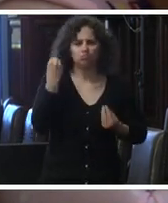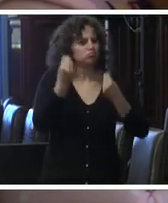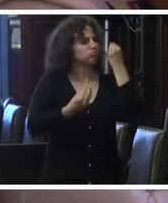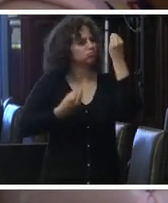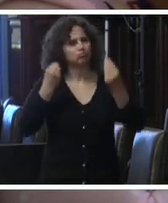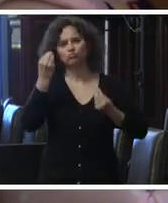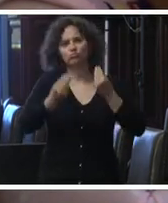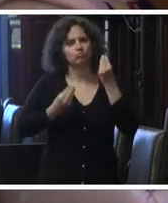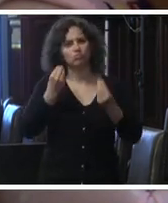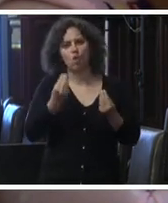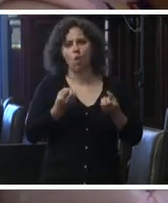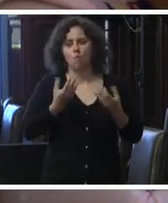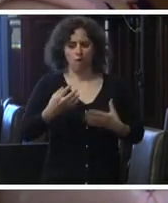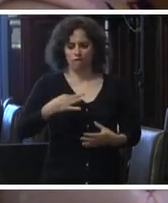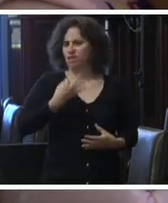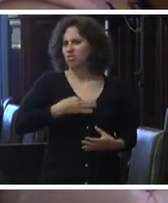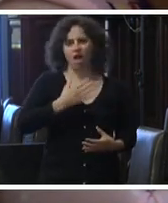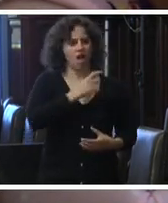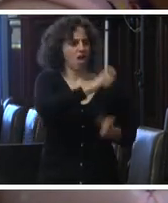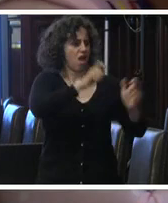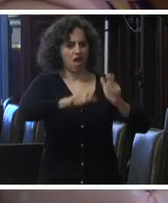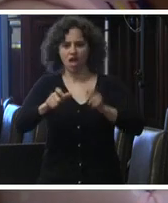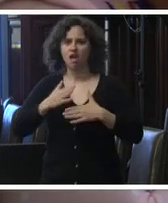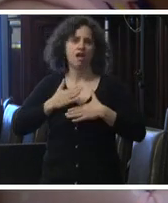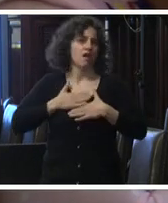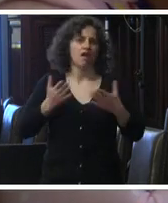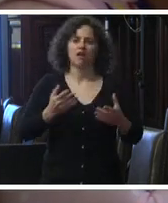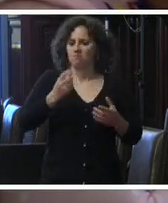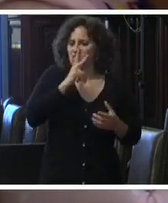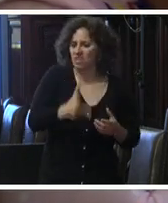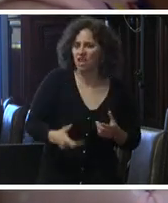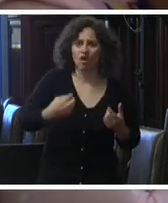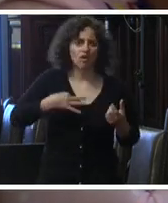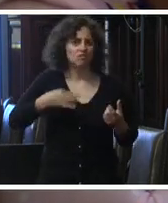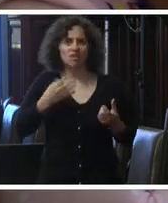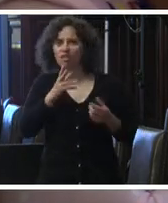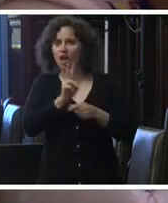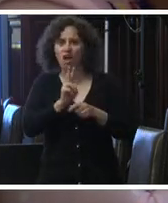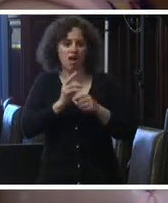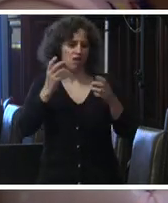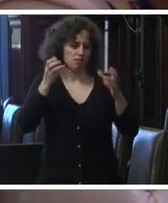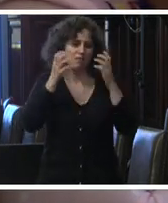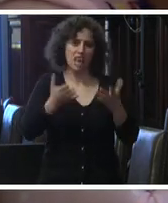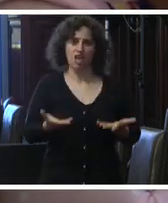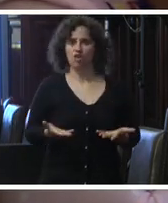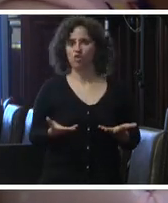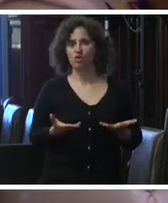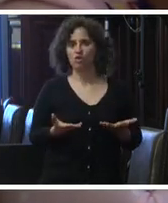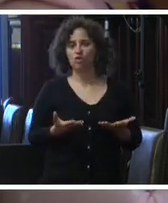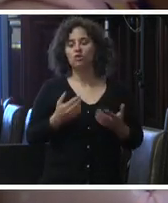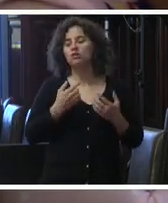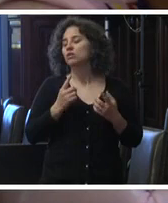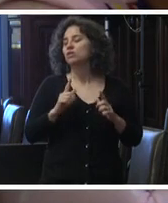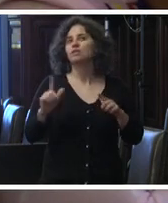preocupada por nuestra vida. Corre peligro mis hijos. Entonces,